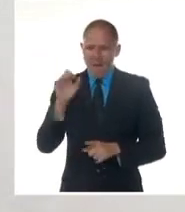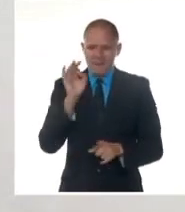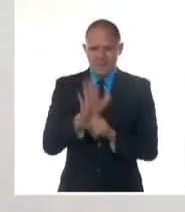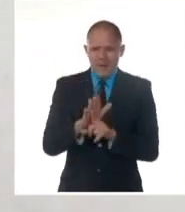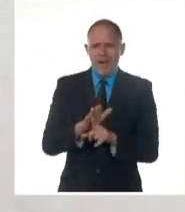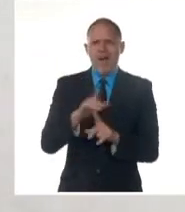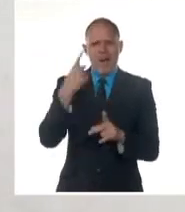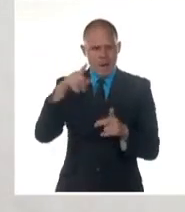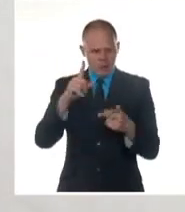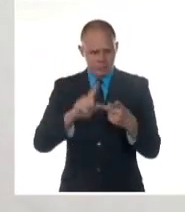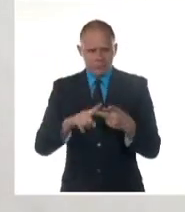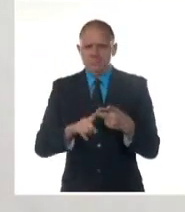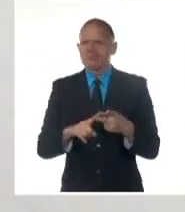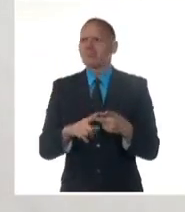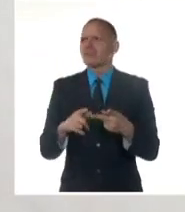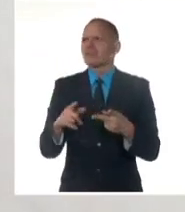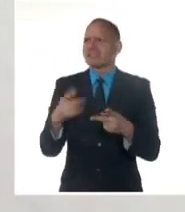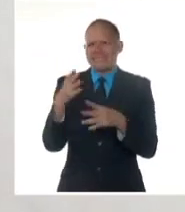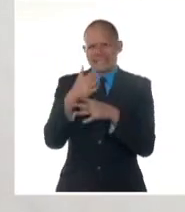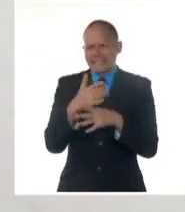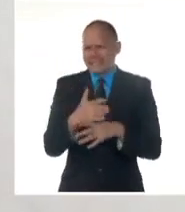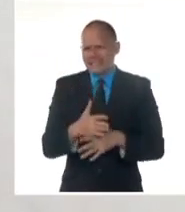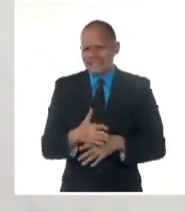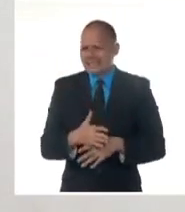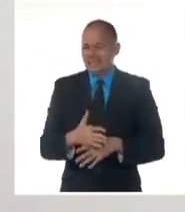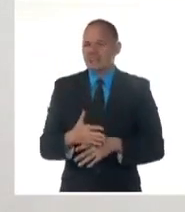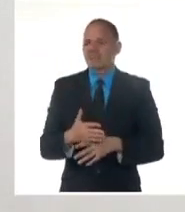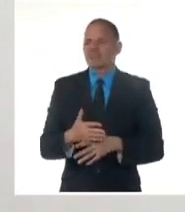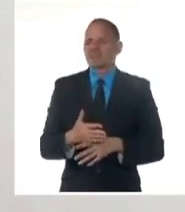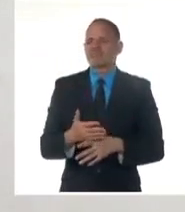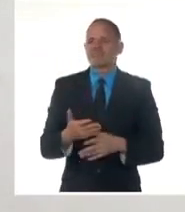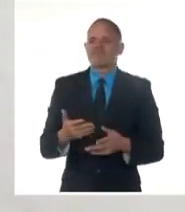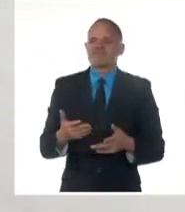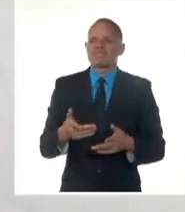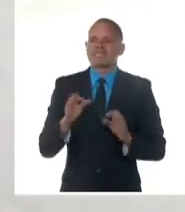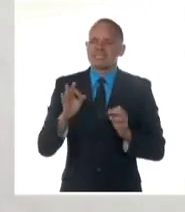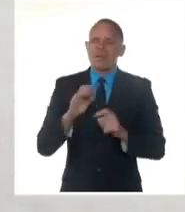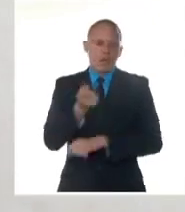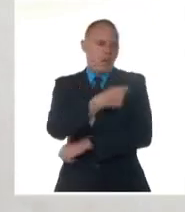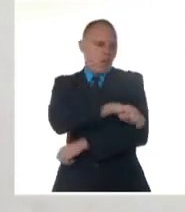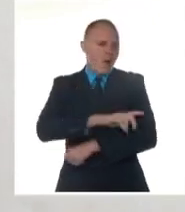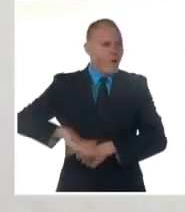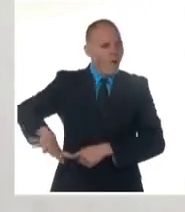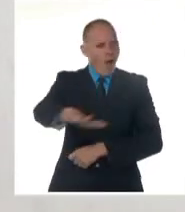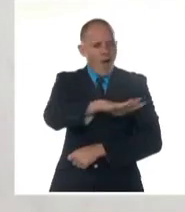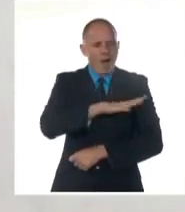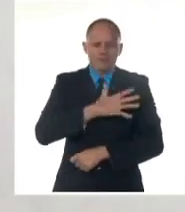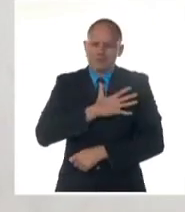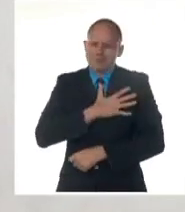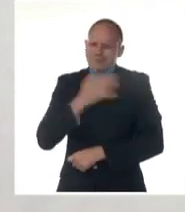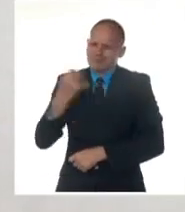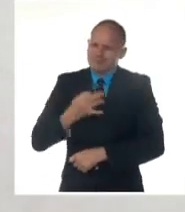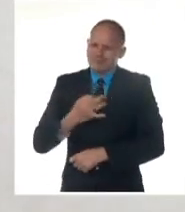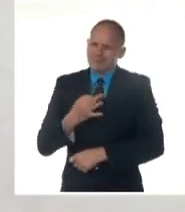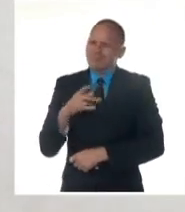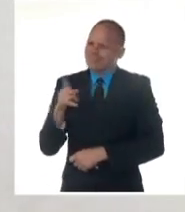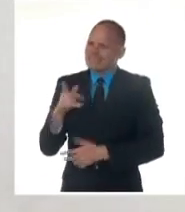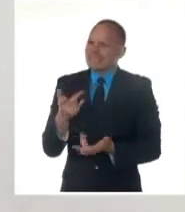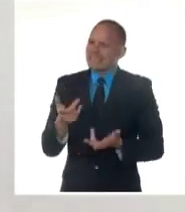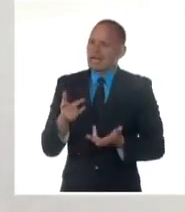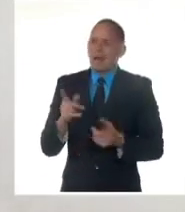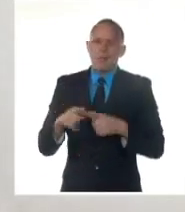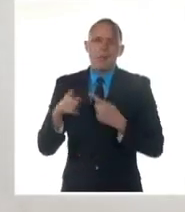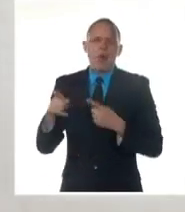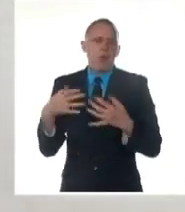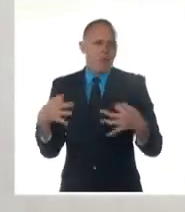como Navarro, como muchos otros, y era una persona que es muy querida en todos los ámbitos, porque era muy